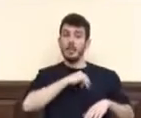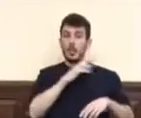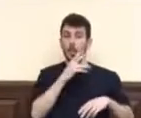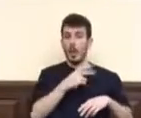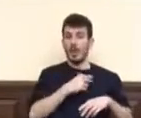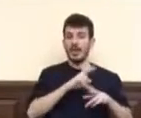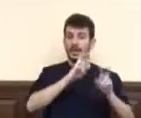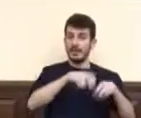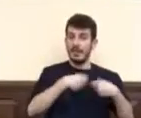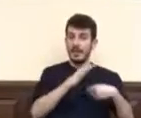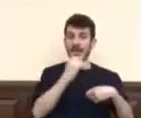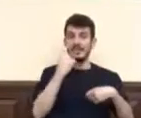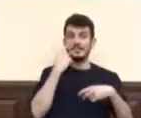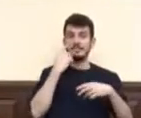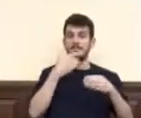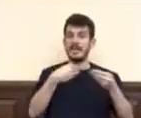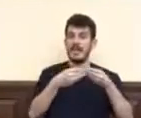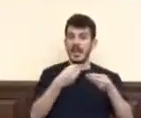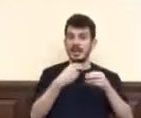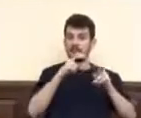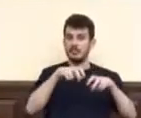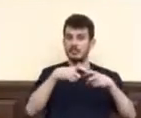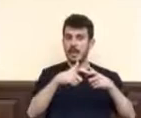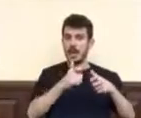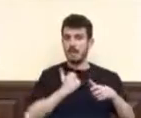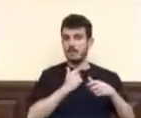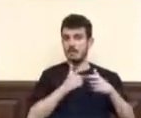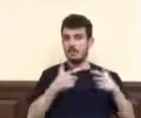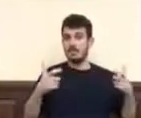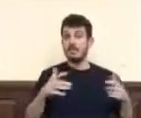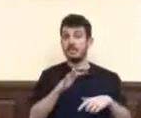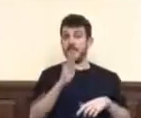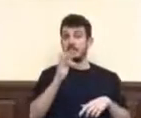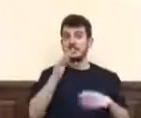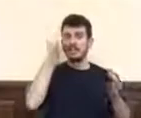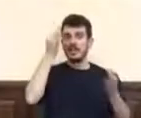aprovechamiento de los materiales y consigue aumentar los datos de reciclaje. Nada más. Muchas gracias.